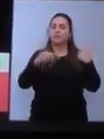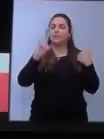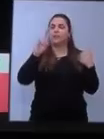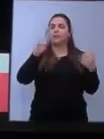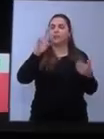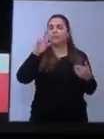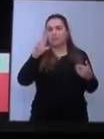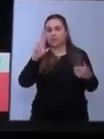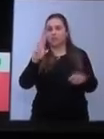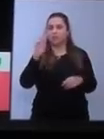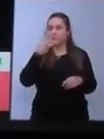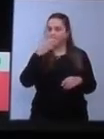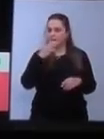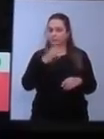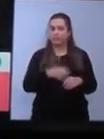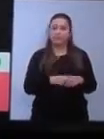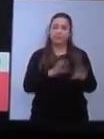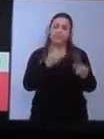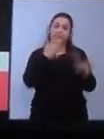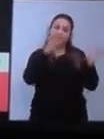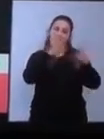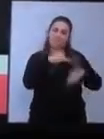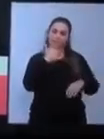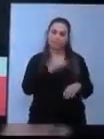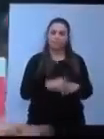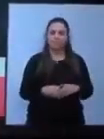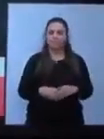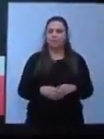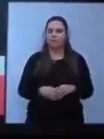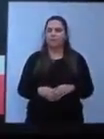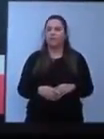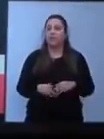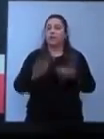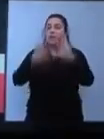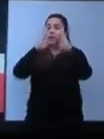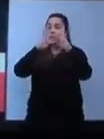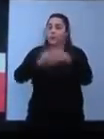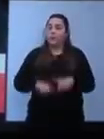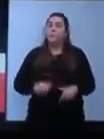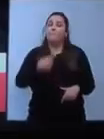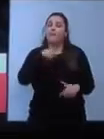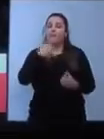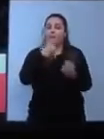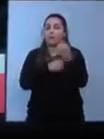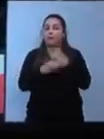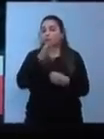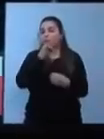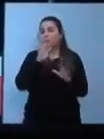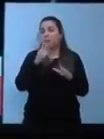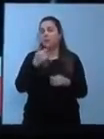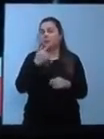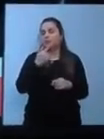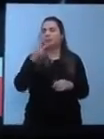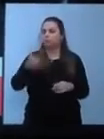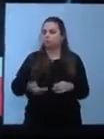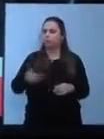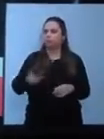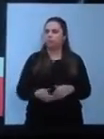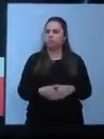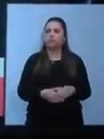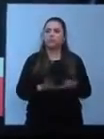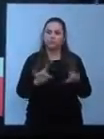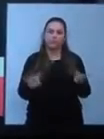buenas tardes. Hola, buenas tardes. Bueno, casi noches. Aún no tenemos cuantificadas las pérdidas económicas, pero sí que podemos decir que son muy importantes.